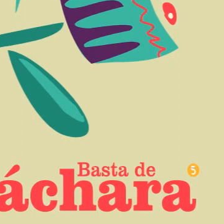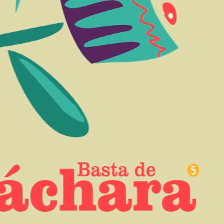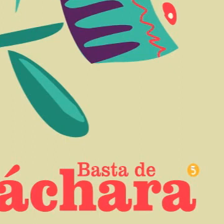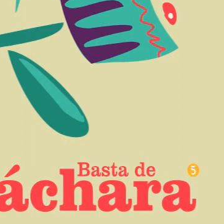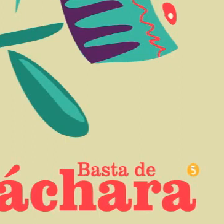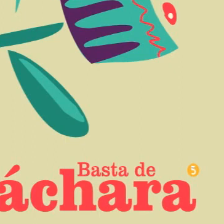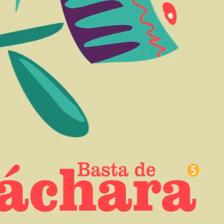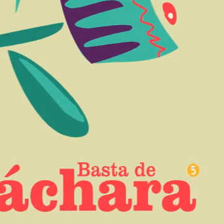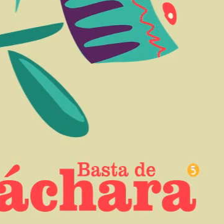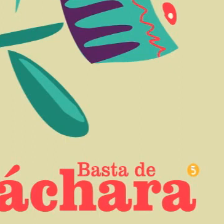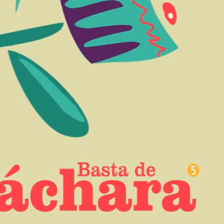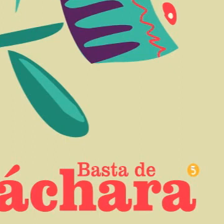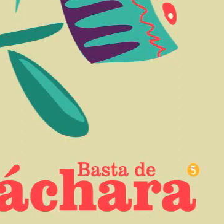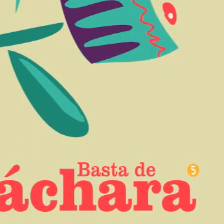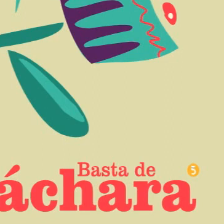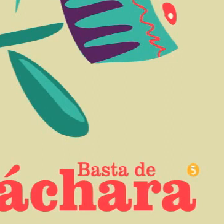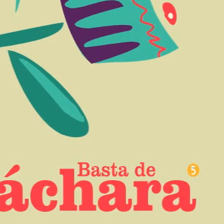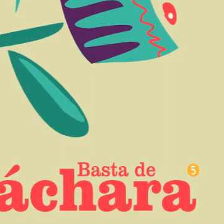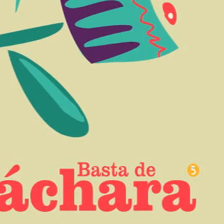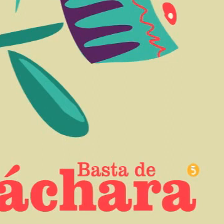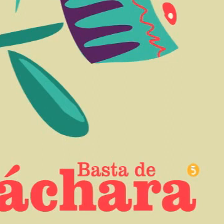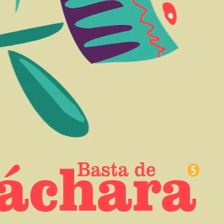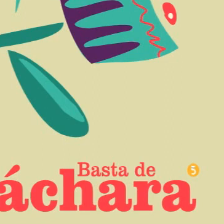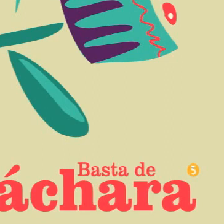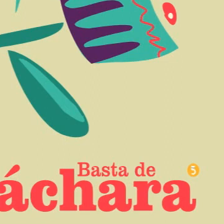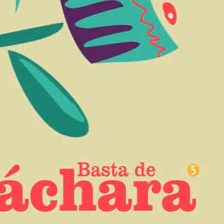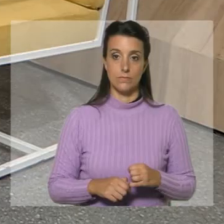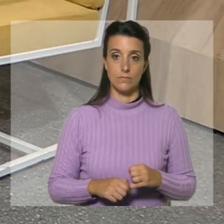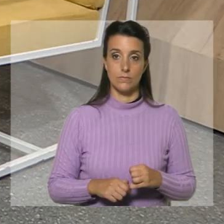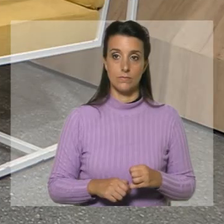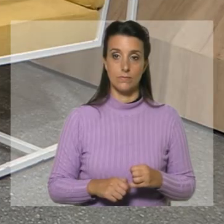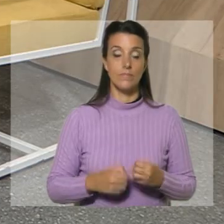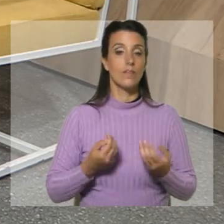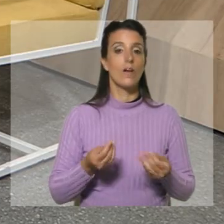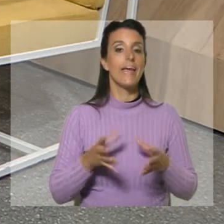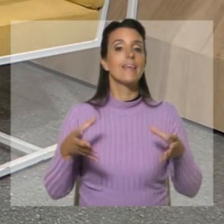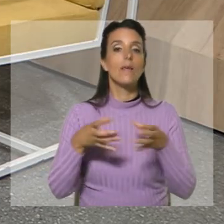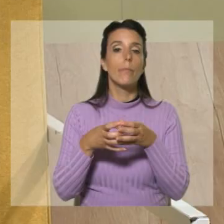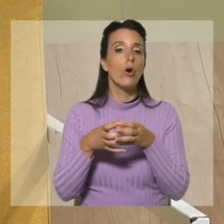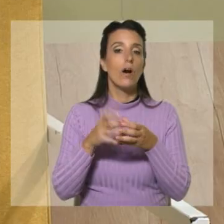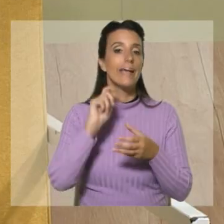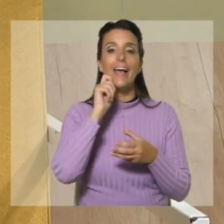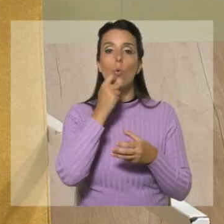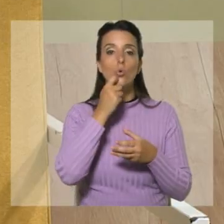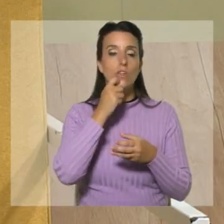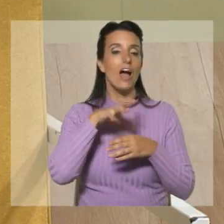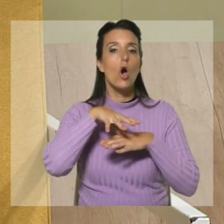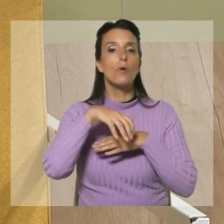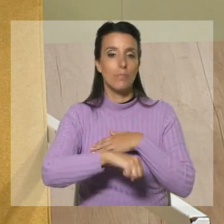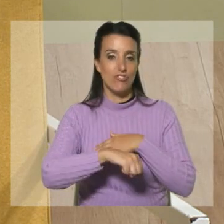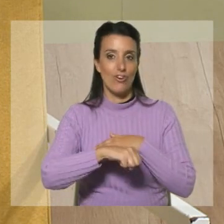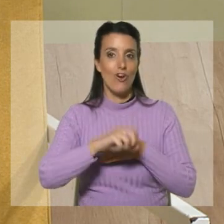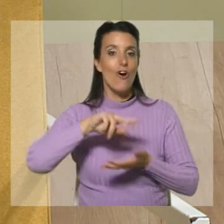mismo. Por lo que, bueno, conmigo hay un equipo artístico grande que está comprometidísimo con el proyecto. Y la seguiremos